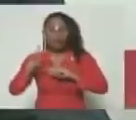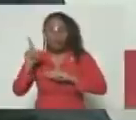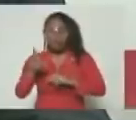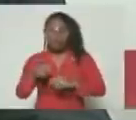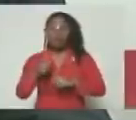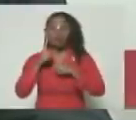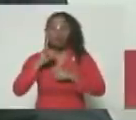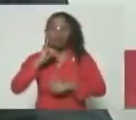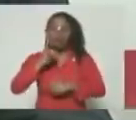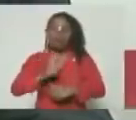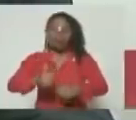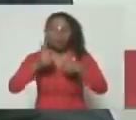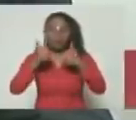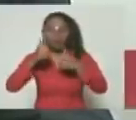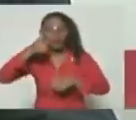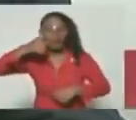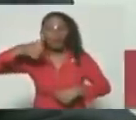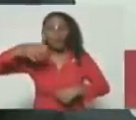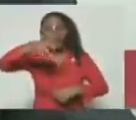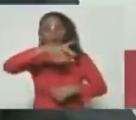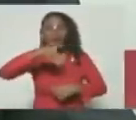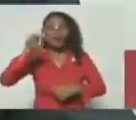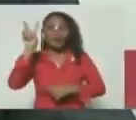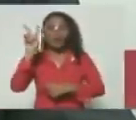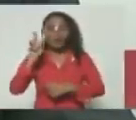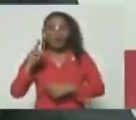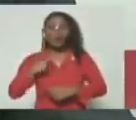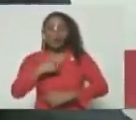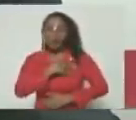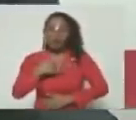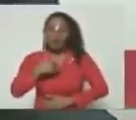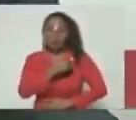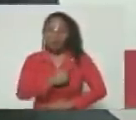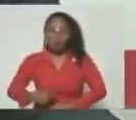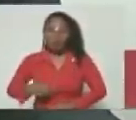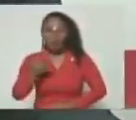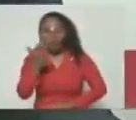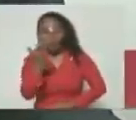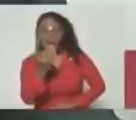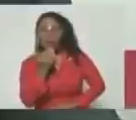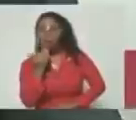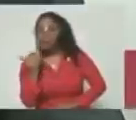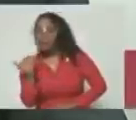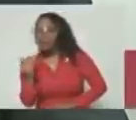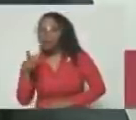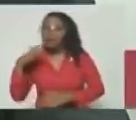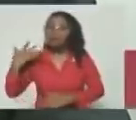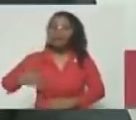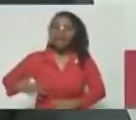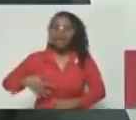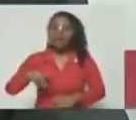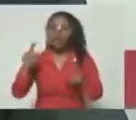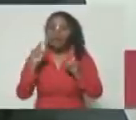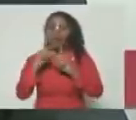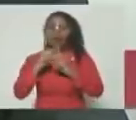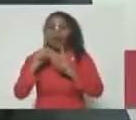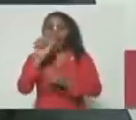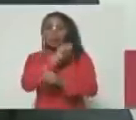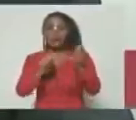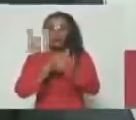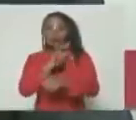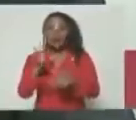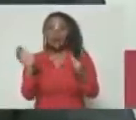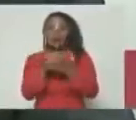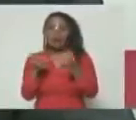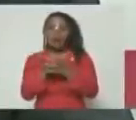buena noticia para el pueblo de Venezuela. Yo quisiera, presidente, si usted lo permite, dejar en el derecho de palabra al vicepresidente de la Comisión